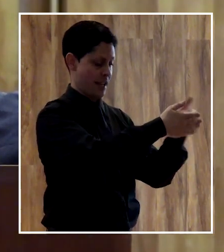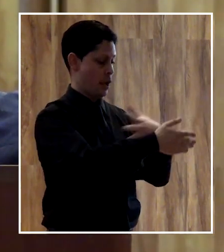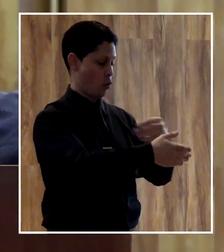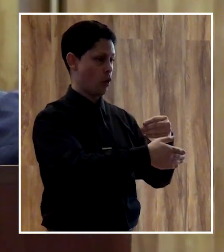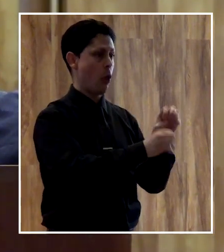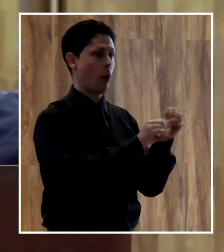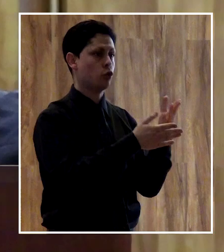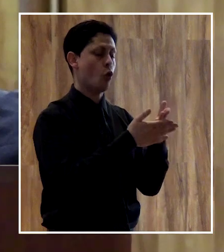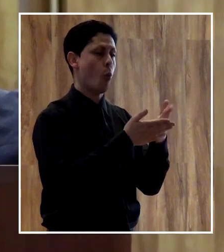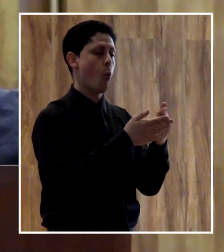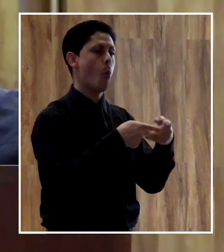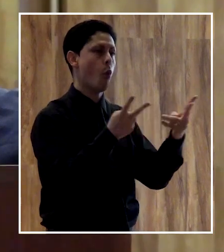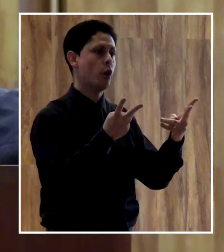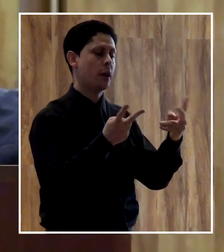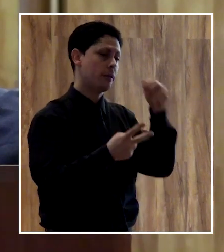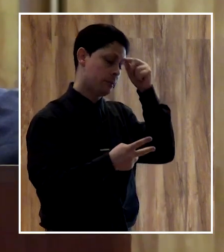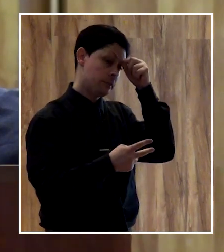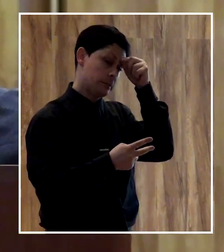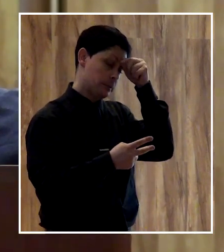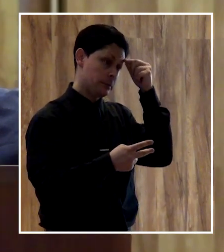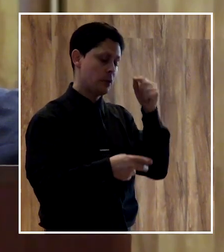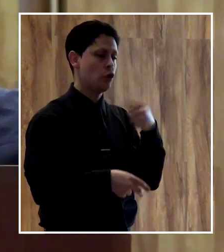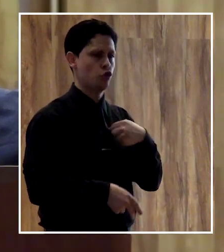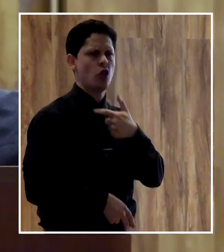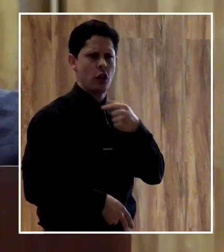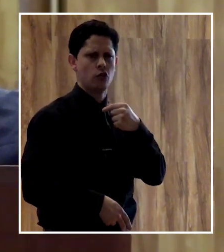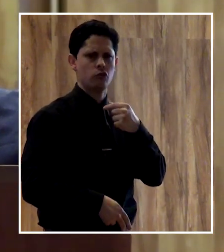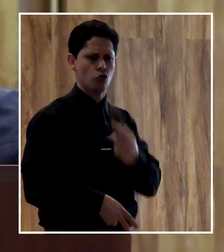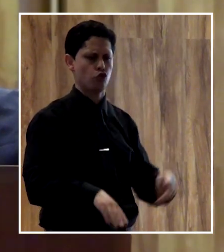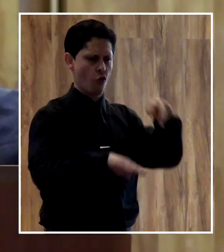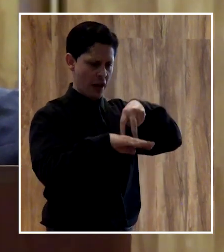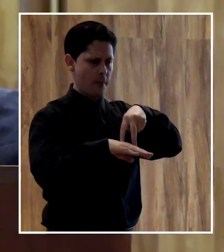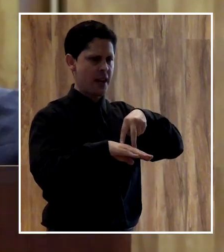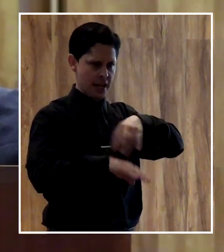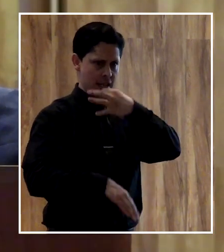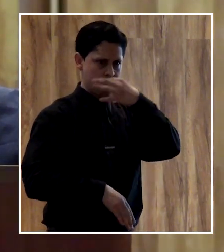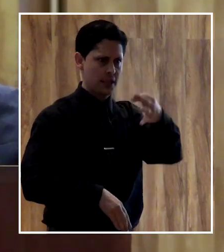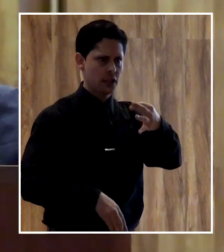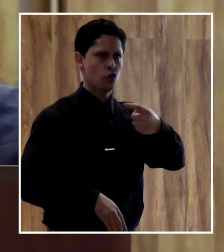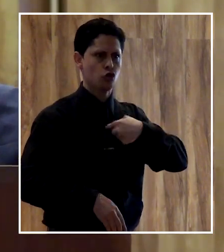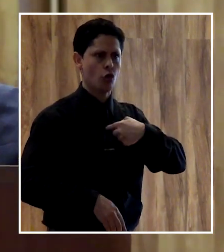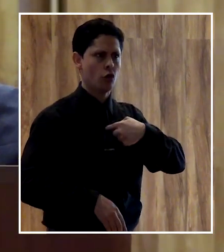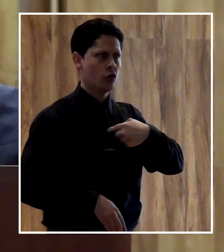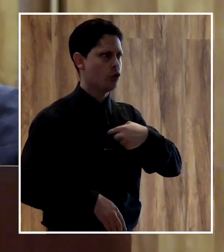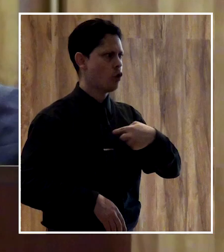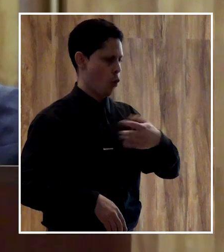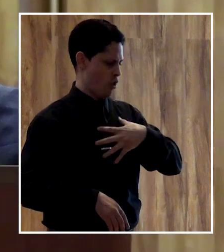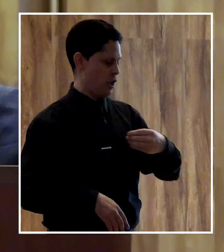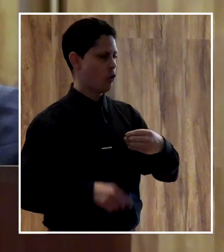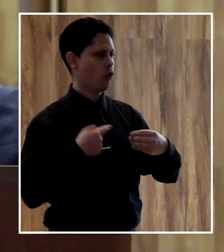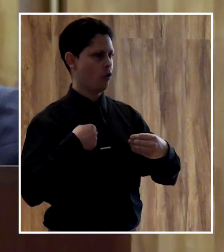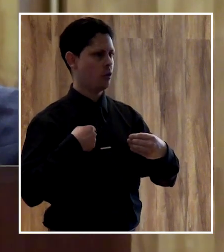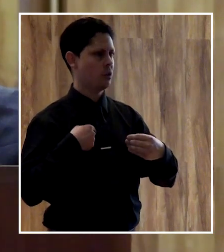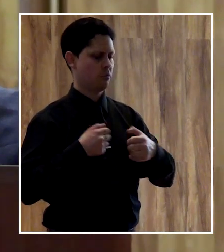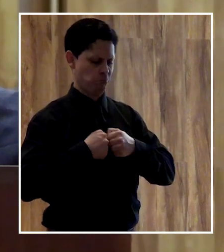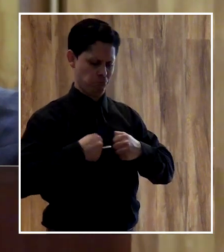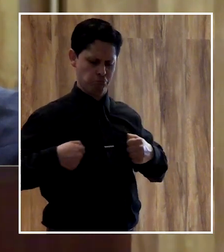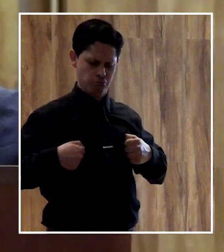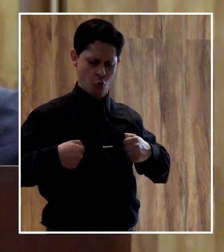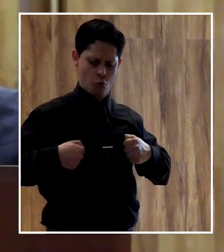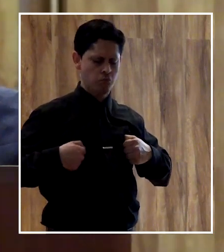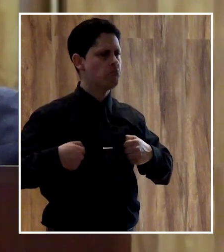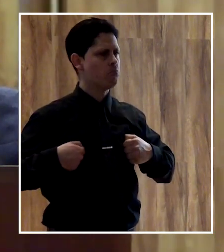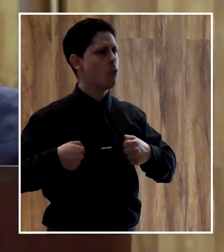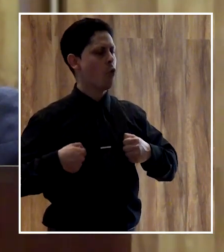Yo voy a permitir subirme a ese carro. Efectivamente soy un hijo de